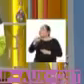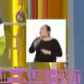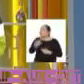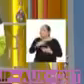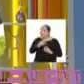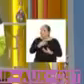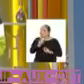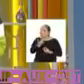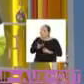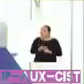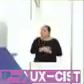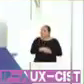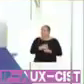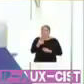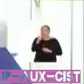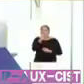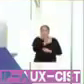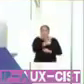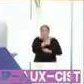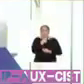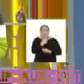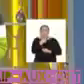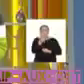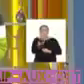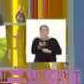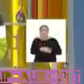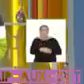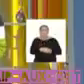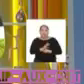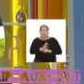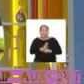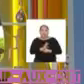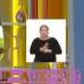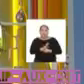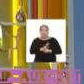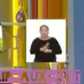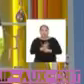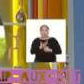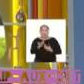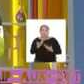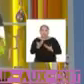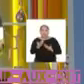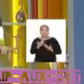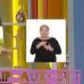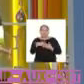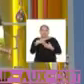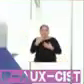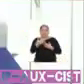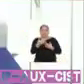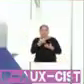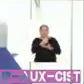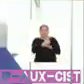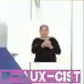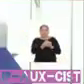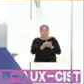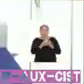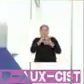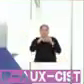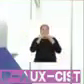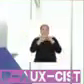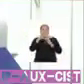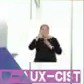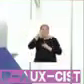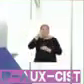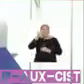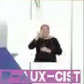recontra interesante. ¿A ustedes qué les pareció? Es que tengo que descargar todavía la siguiente parte. La historia